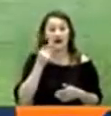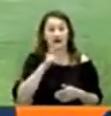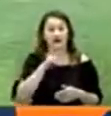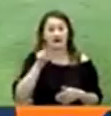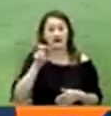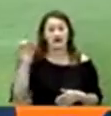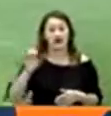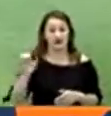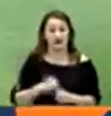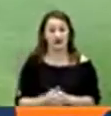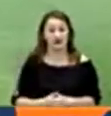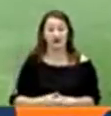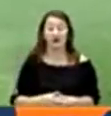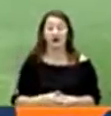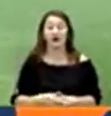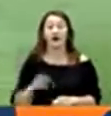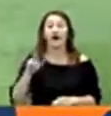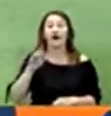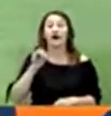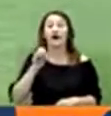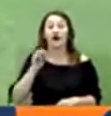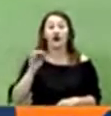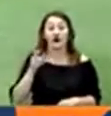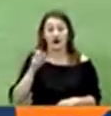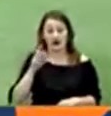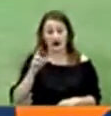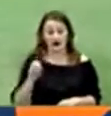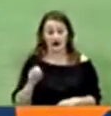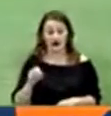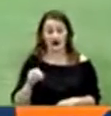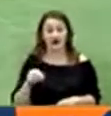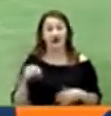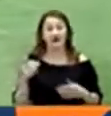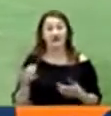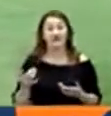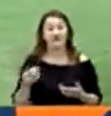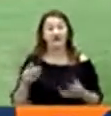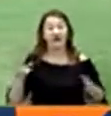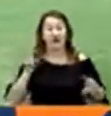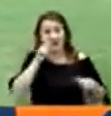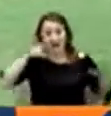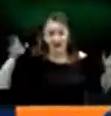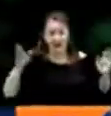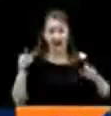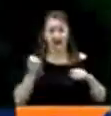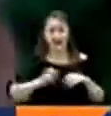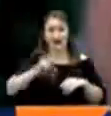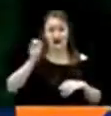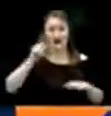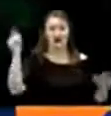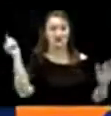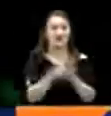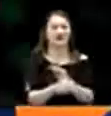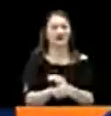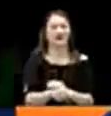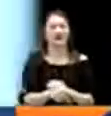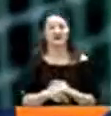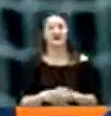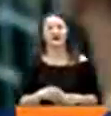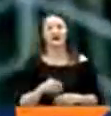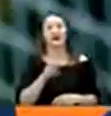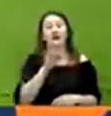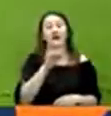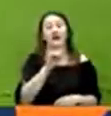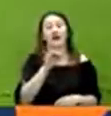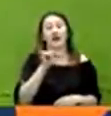Mientras tanto, en Río Negro, el que a hierro mata, a hierro muere. Águilas Doradas se fue adelante con una pelota quieta, gol de Titi Rodríguez